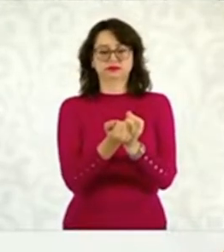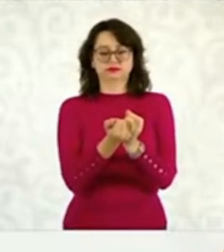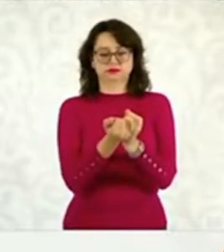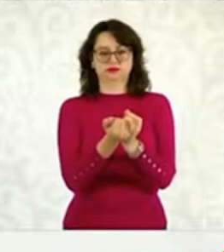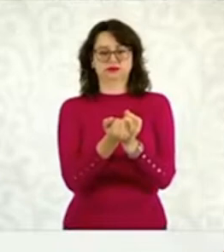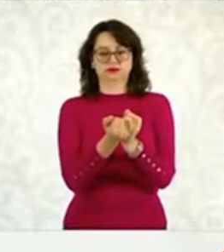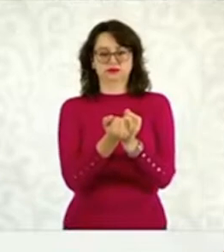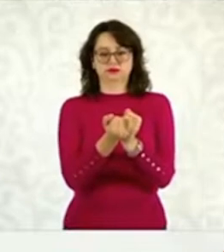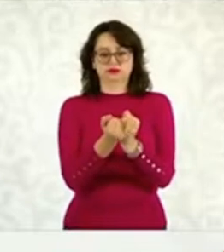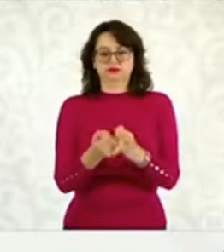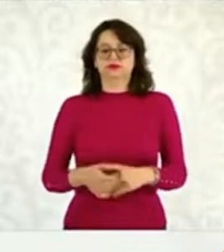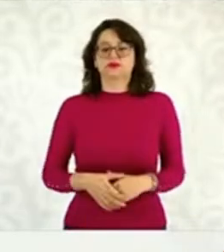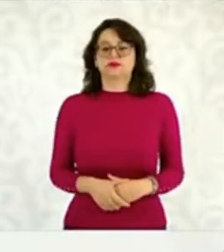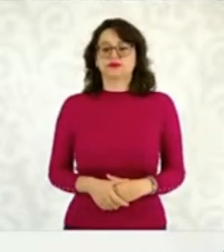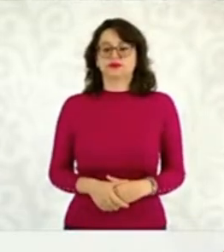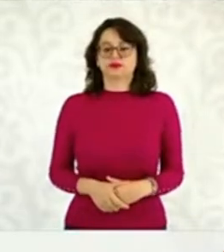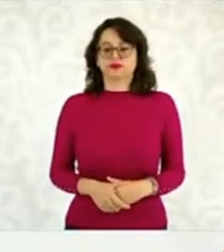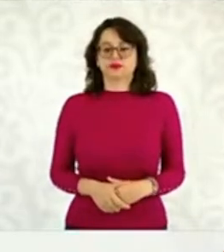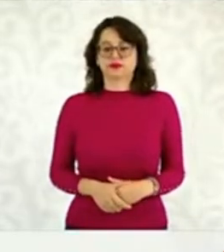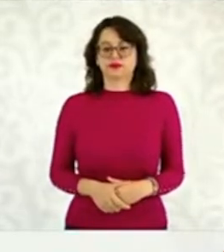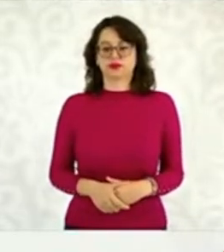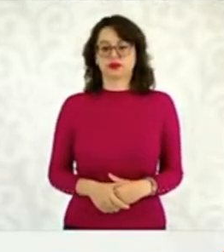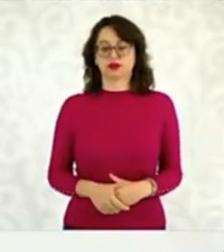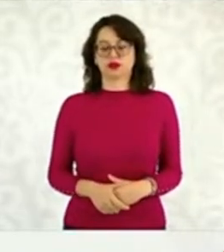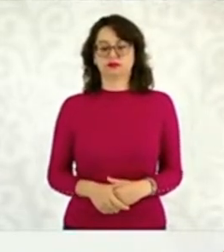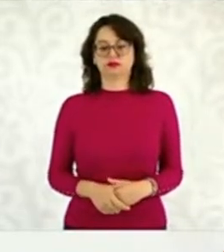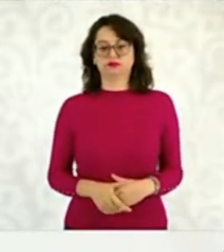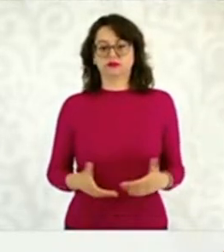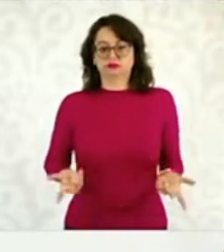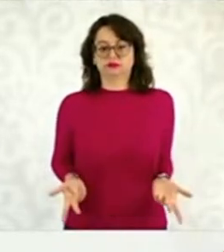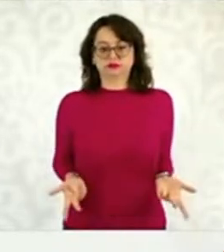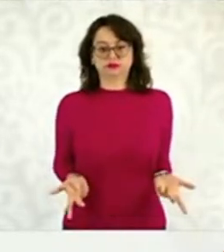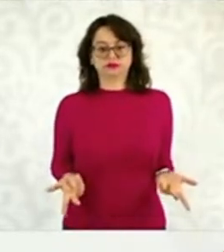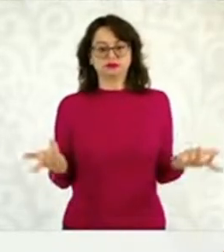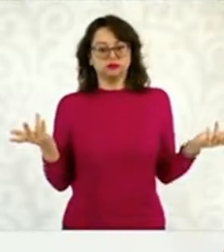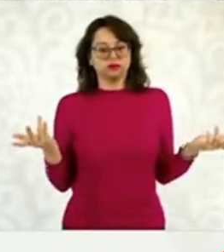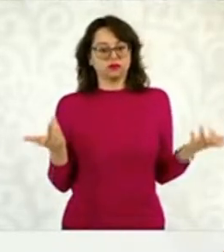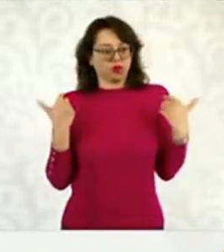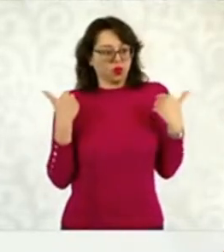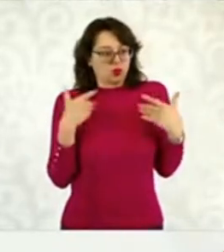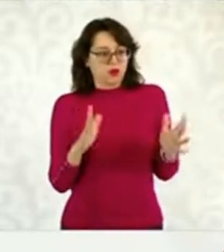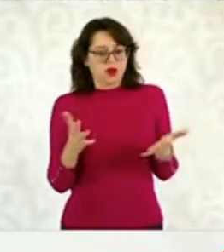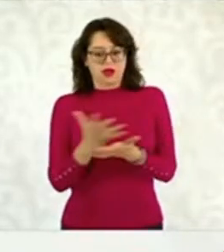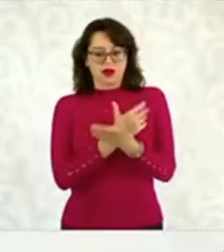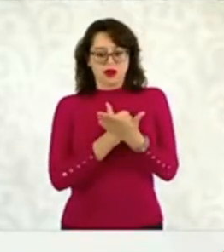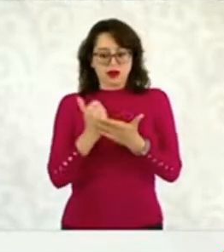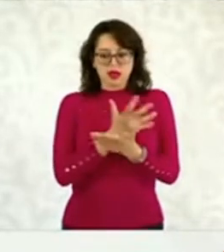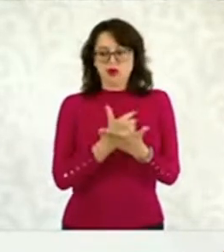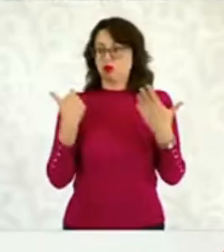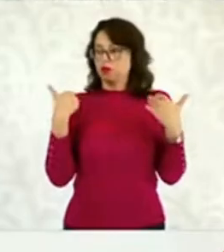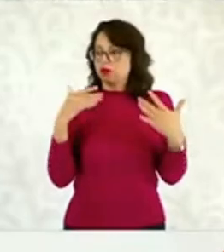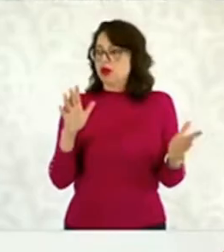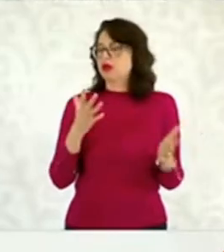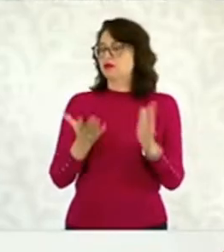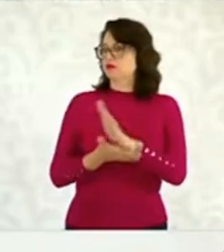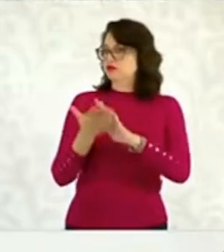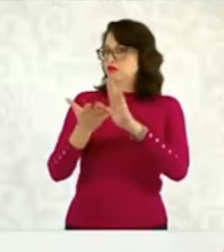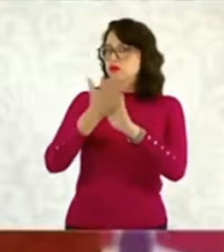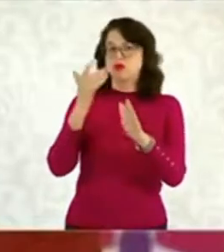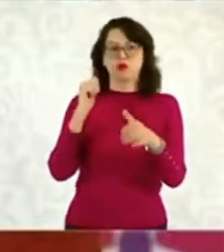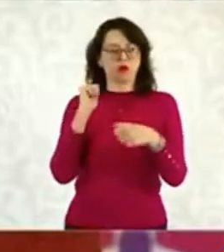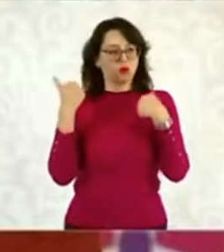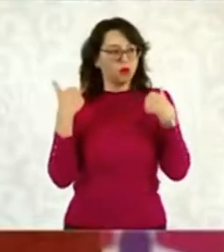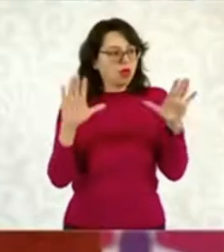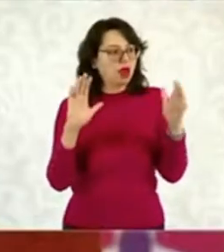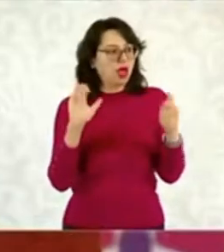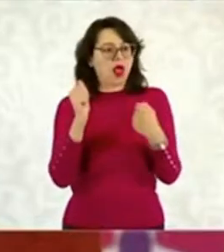incremento en la producción, en el costo del combustible, que hubiera dado pues obras de infraestructura muy importantes para el país. Pero bueno,